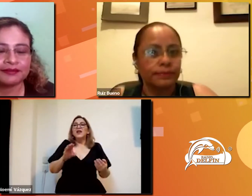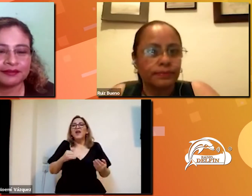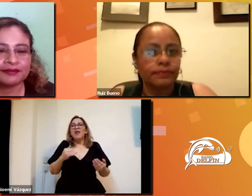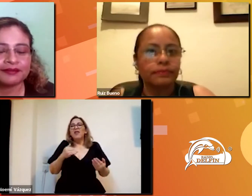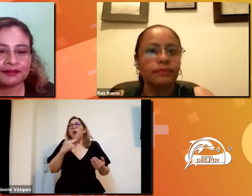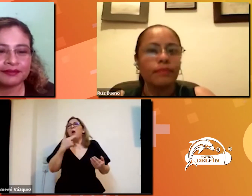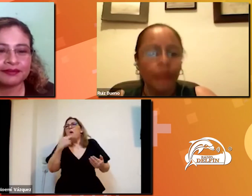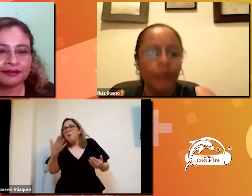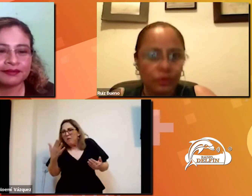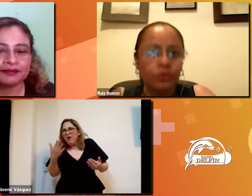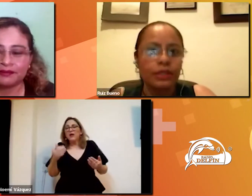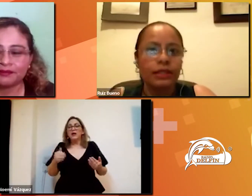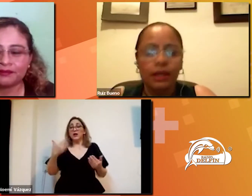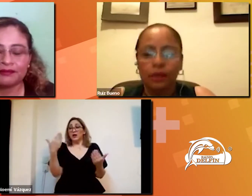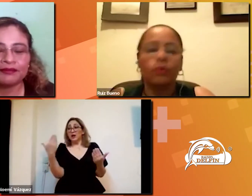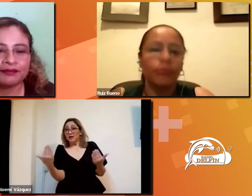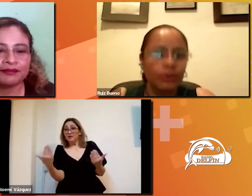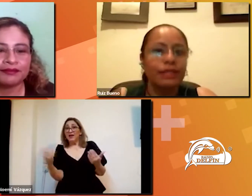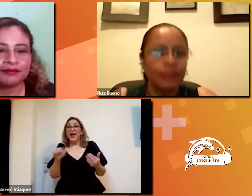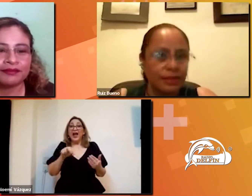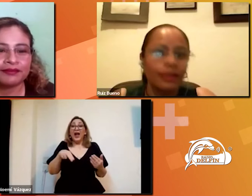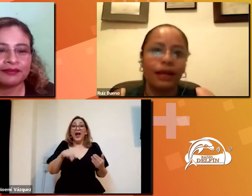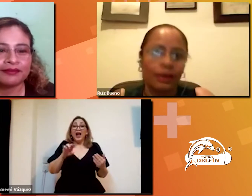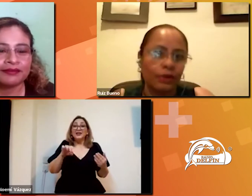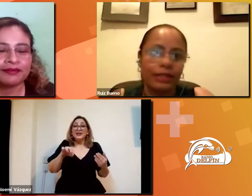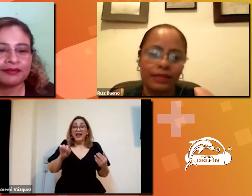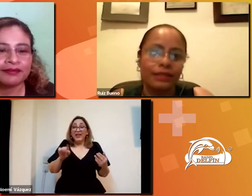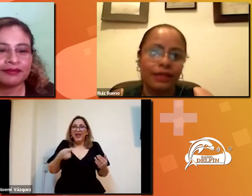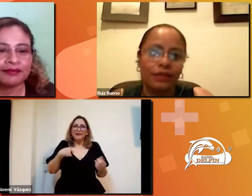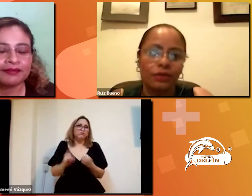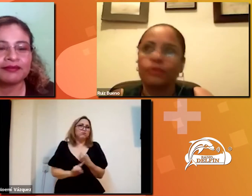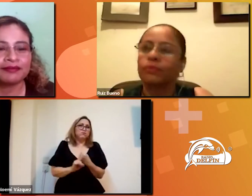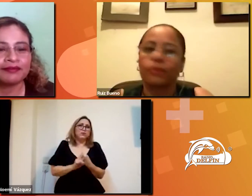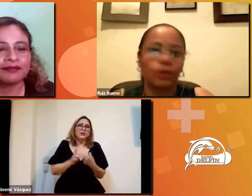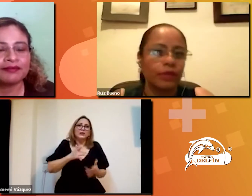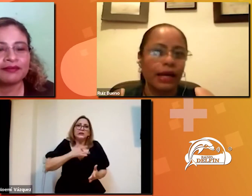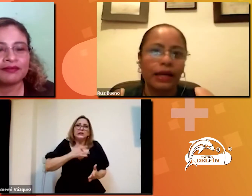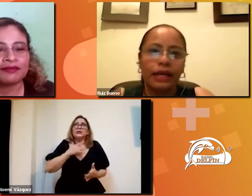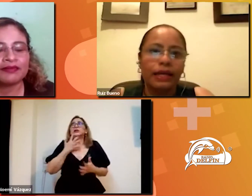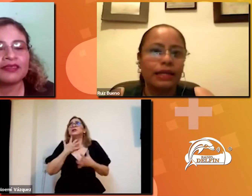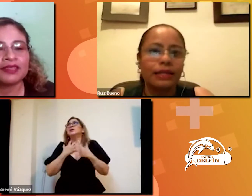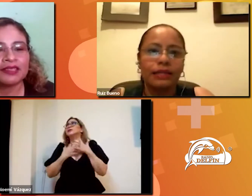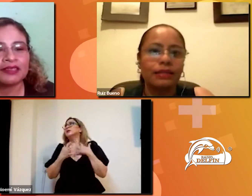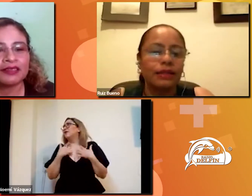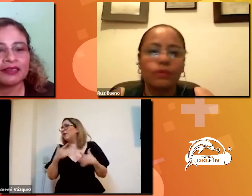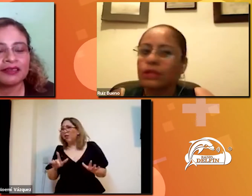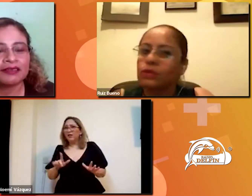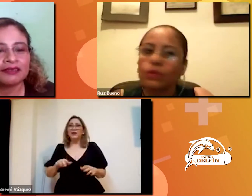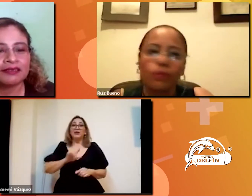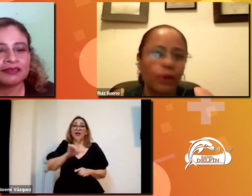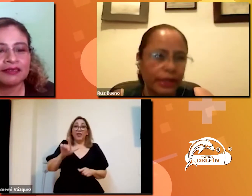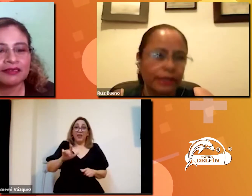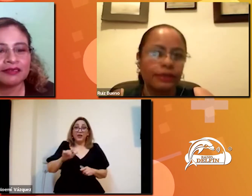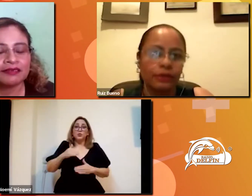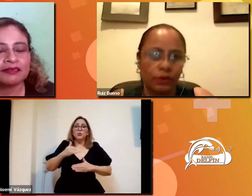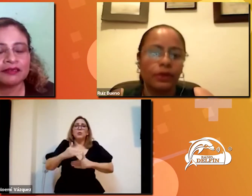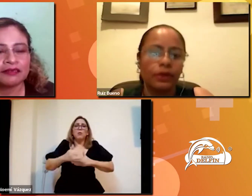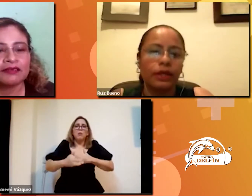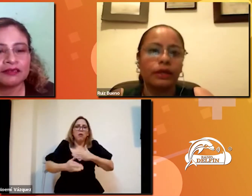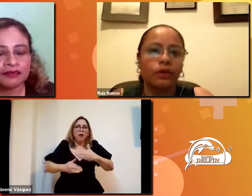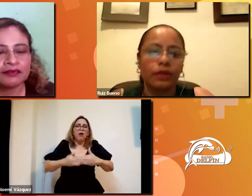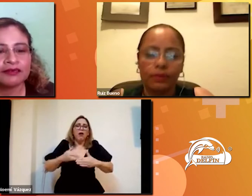más. Entonces, como bien lo dices, sí, en la adolescencia es donde brota y necesitamos ciertos componentes,